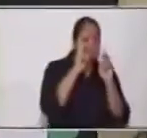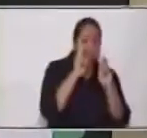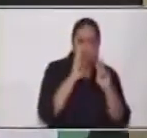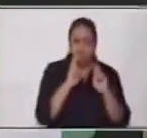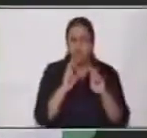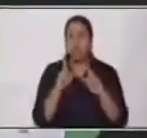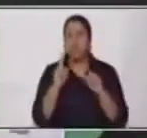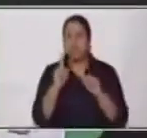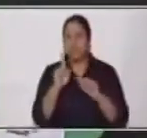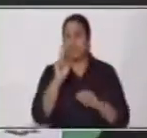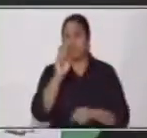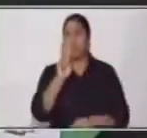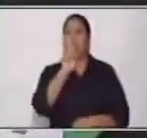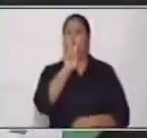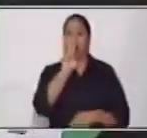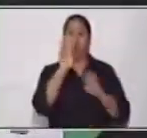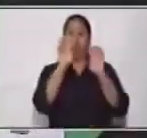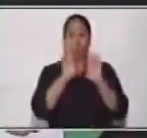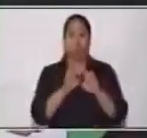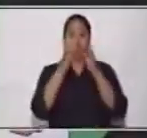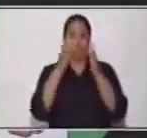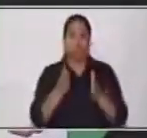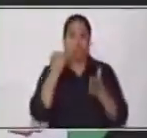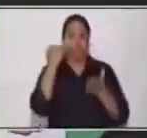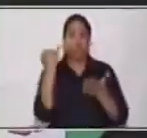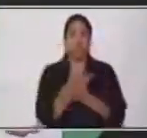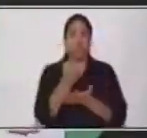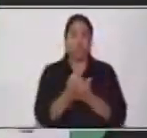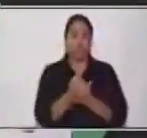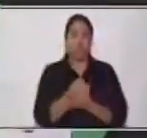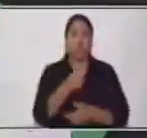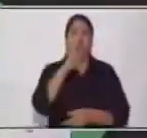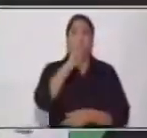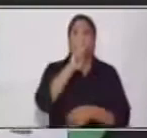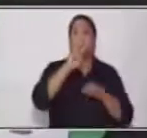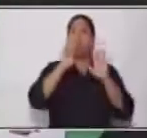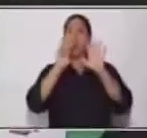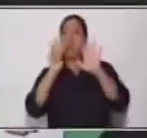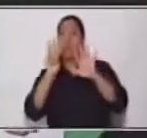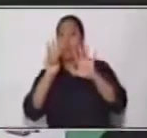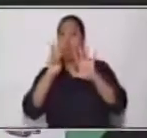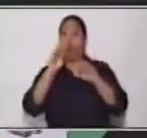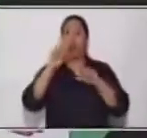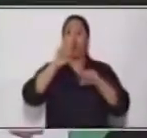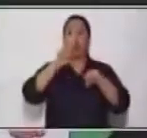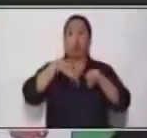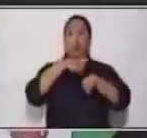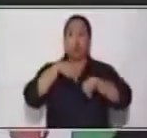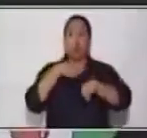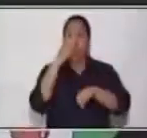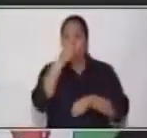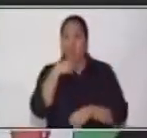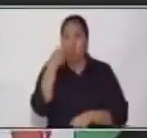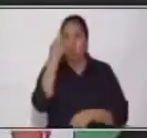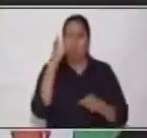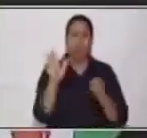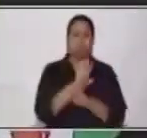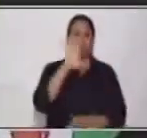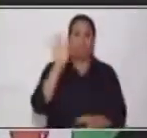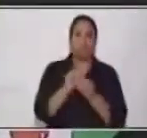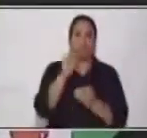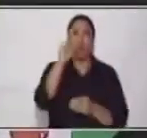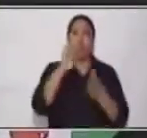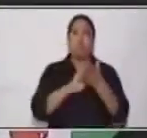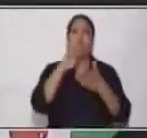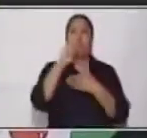esto. Dos investigadores dedican 28 horas en total en un proyecto. Si el primer investigador dedica